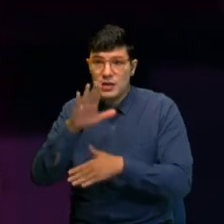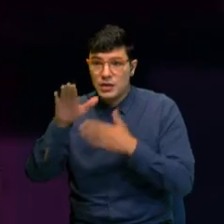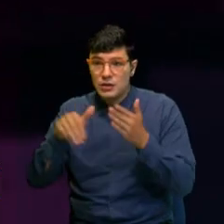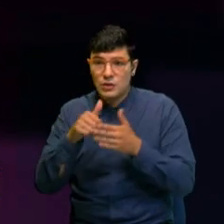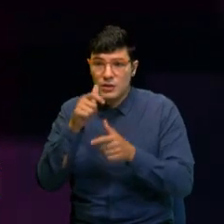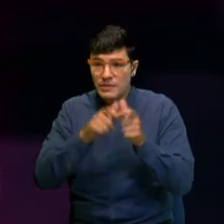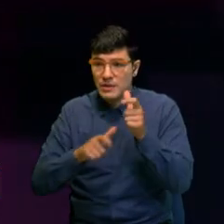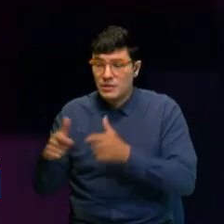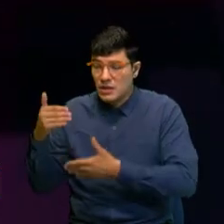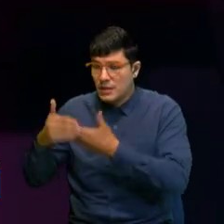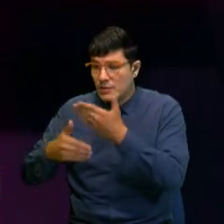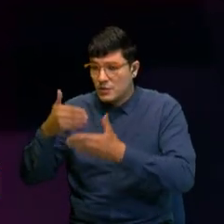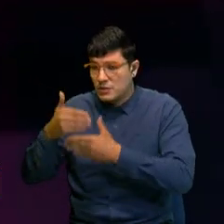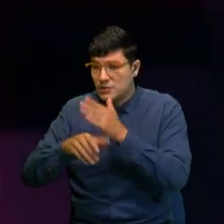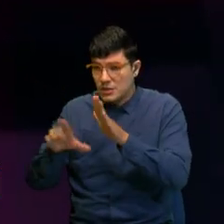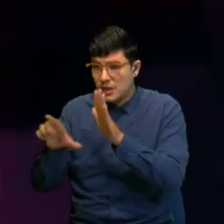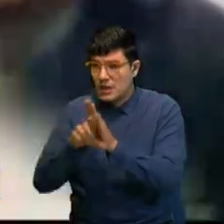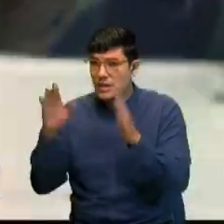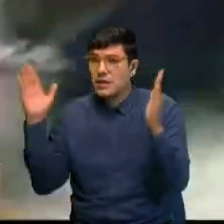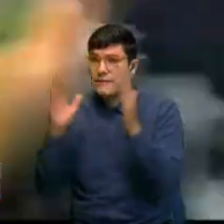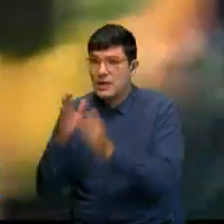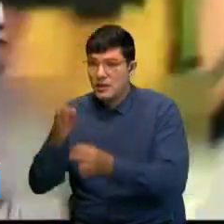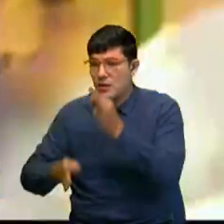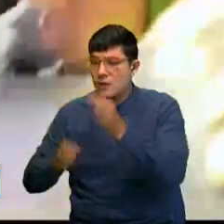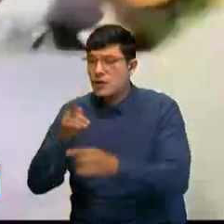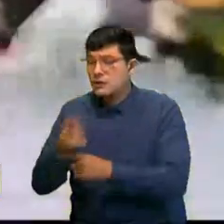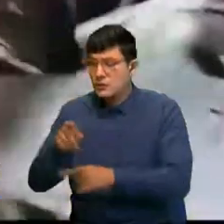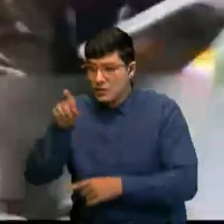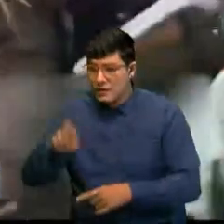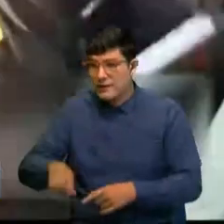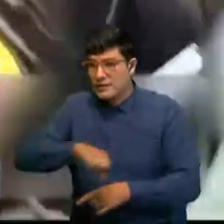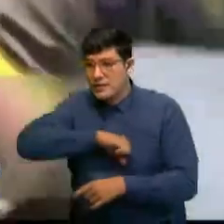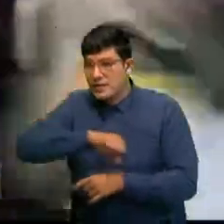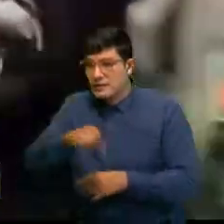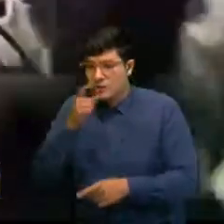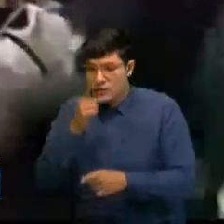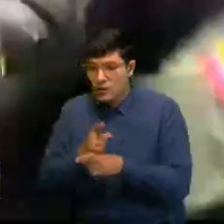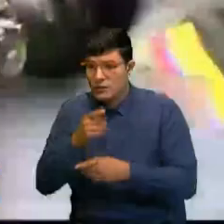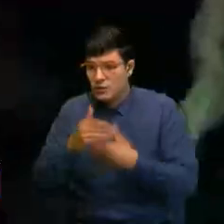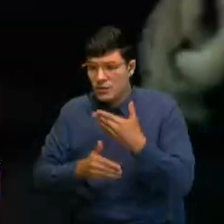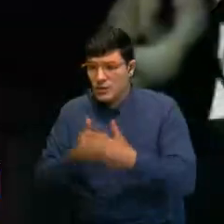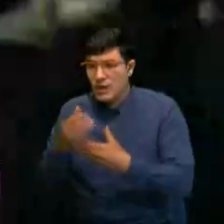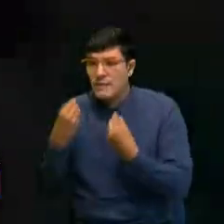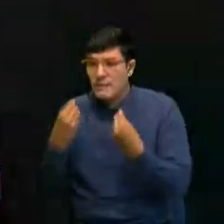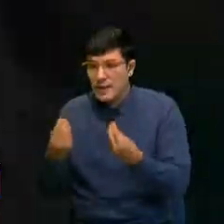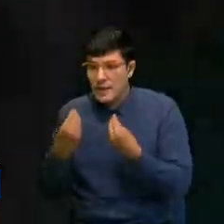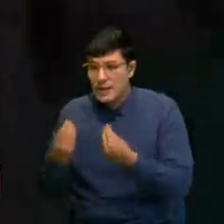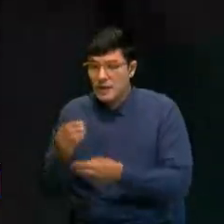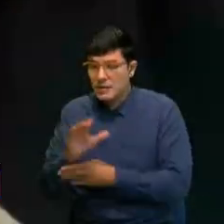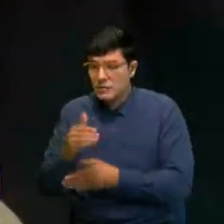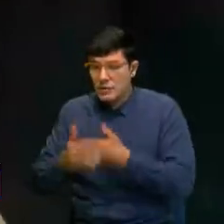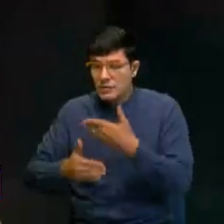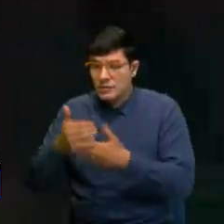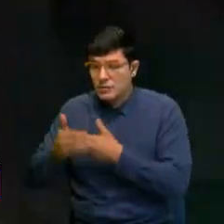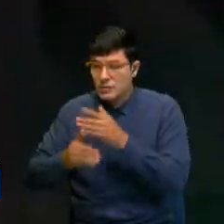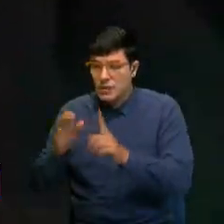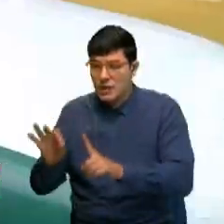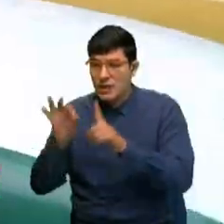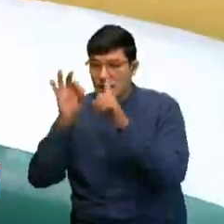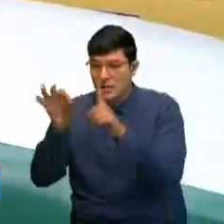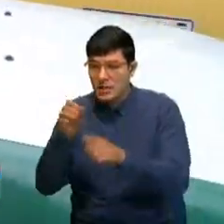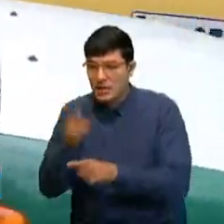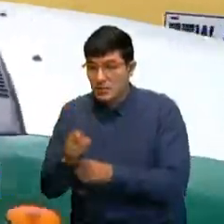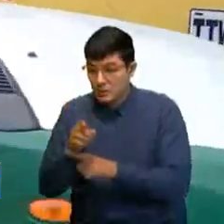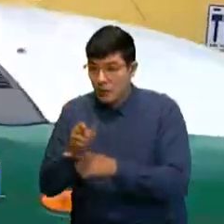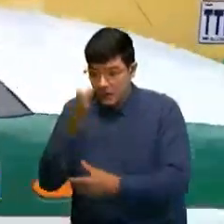sea procesada ante la justicia debe tener derecho al debido proceso, esto con el fin de que el proceso tenga garantía y el expediente que